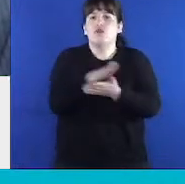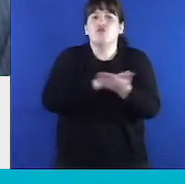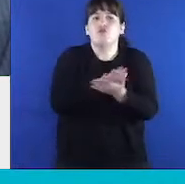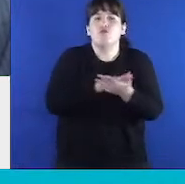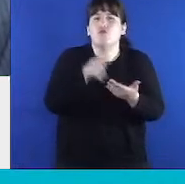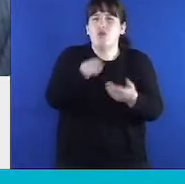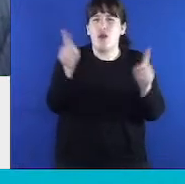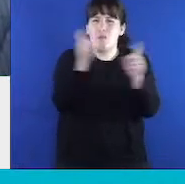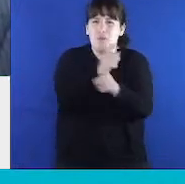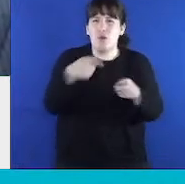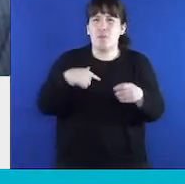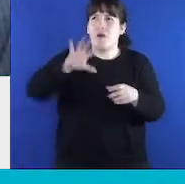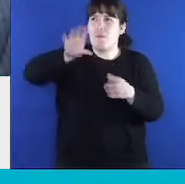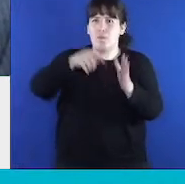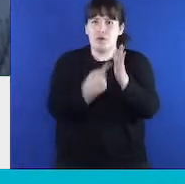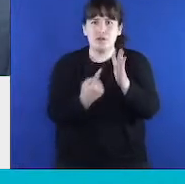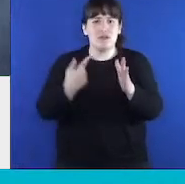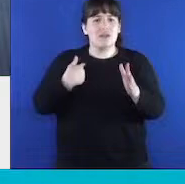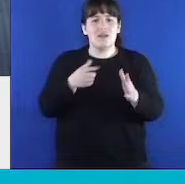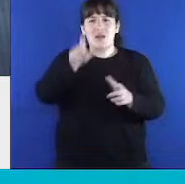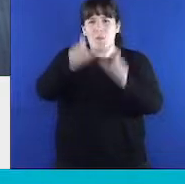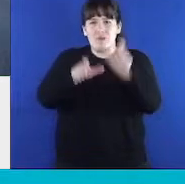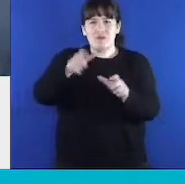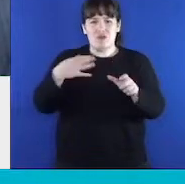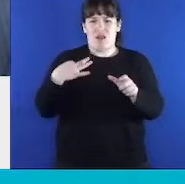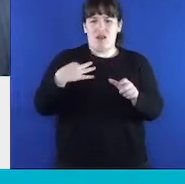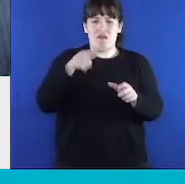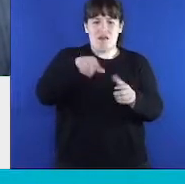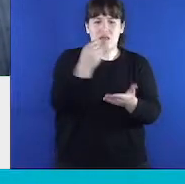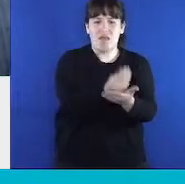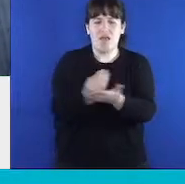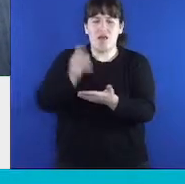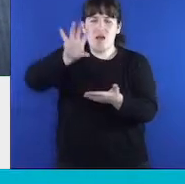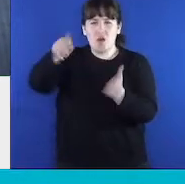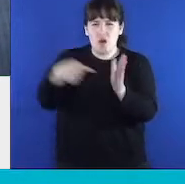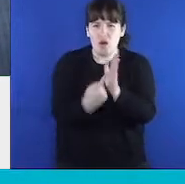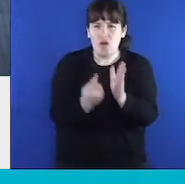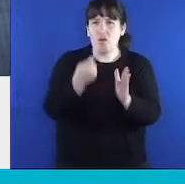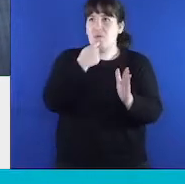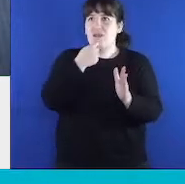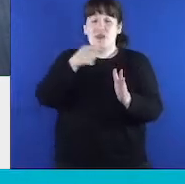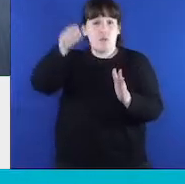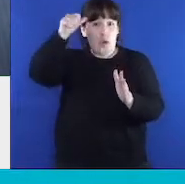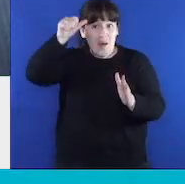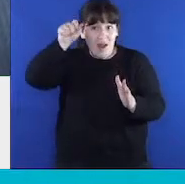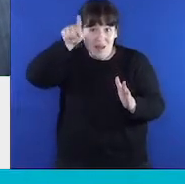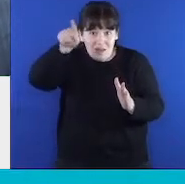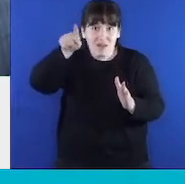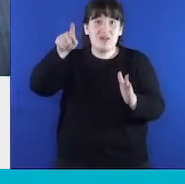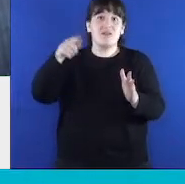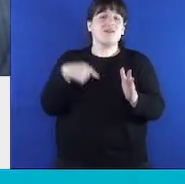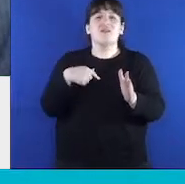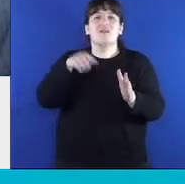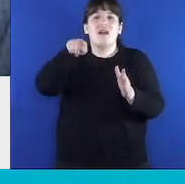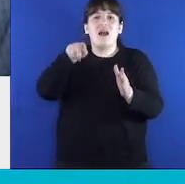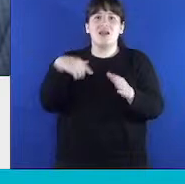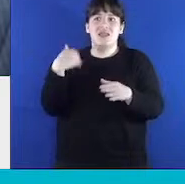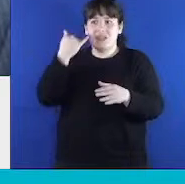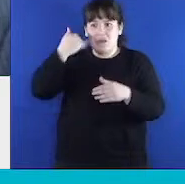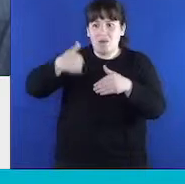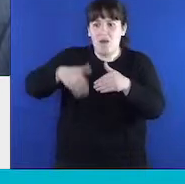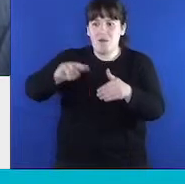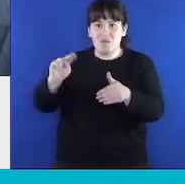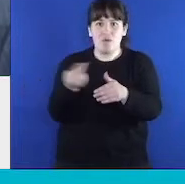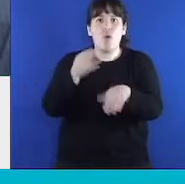salud de los bonaerenses, que en algunos casos, como en Mar del Plata, el señor Miguel Toscano ha llegado hasta la muerte por falta de prestaciones de IOMA.